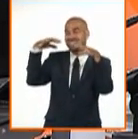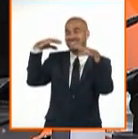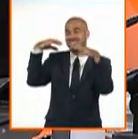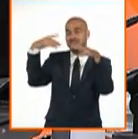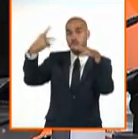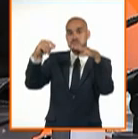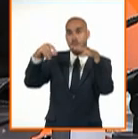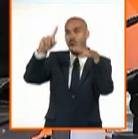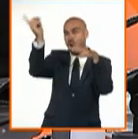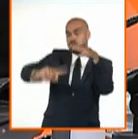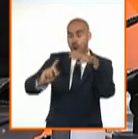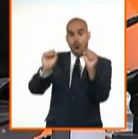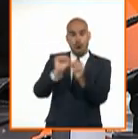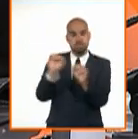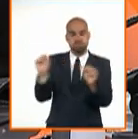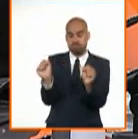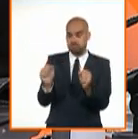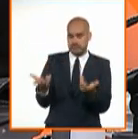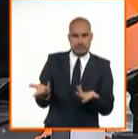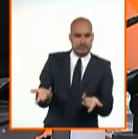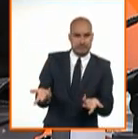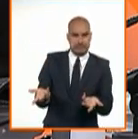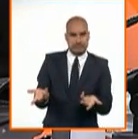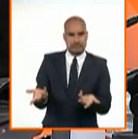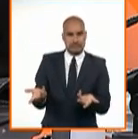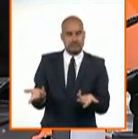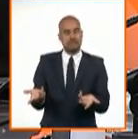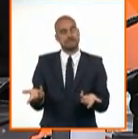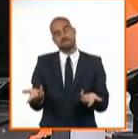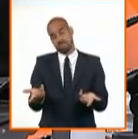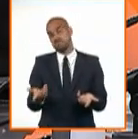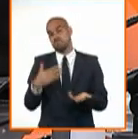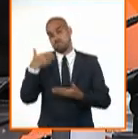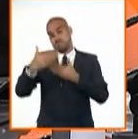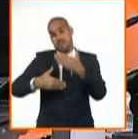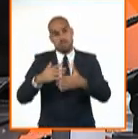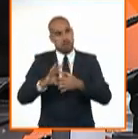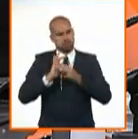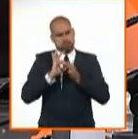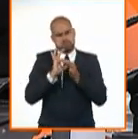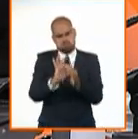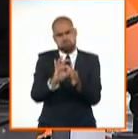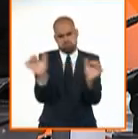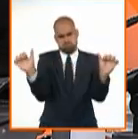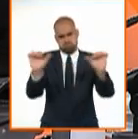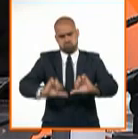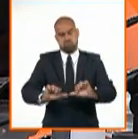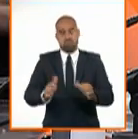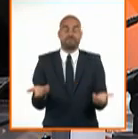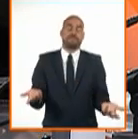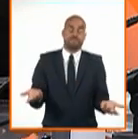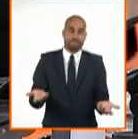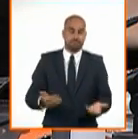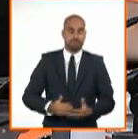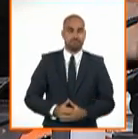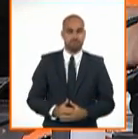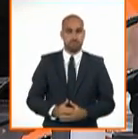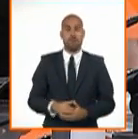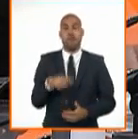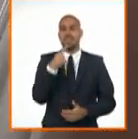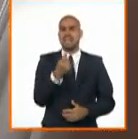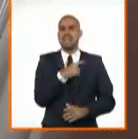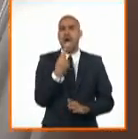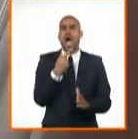país pues también agudiza esta situación como el señalado bueno cuando hay reservas se puede